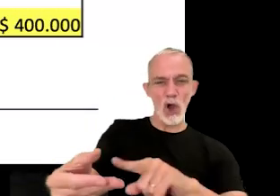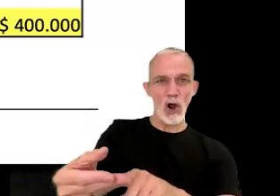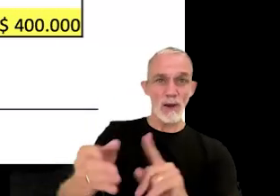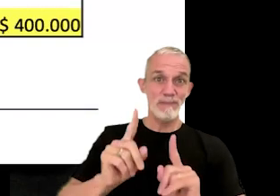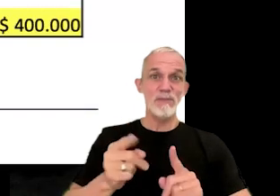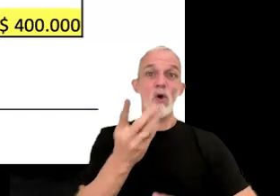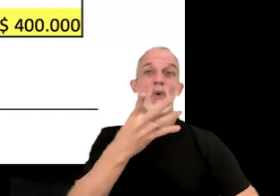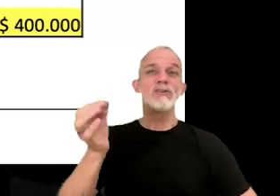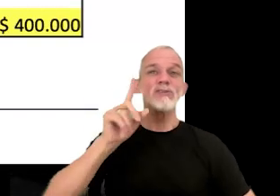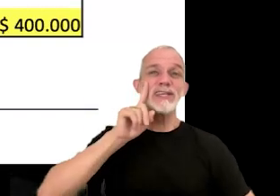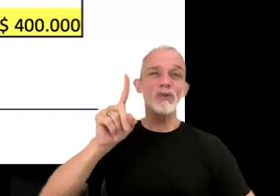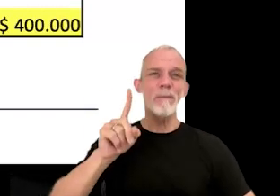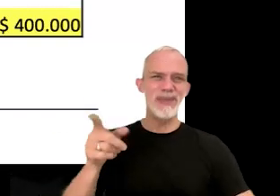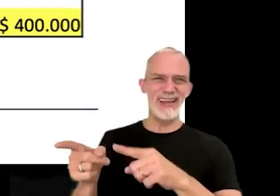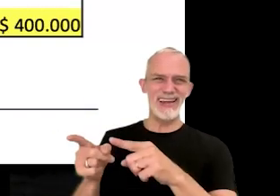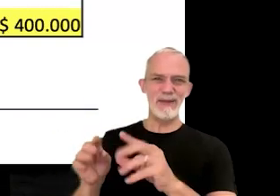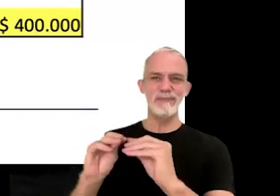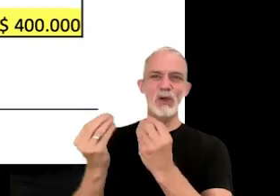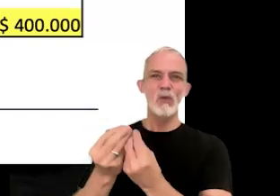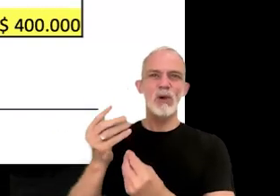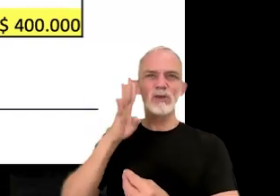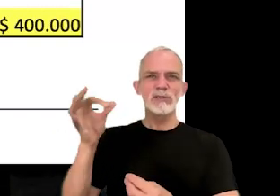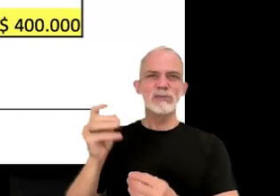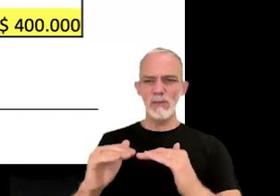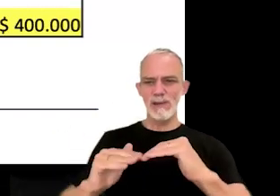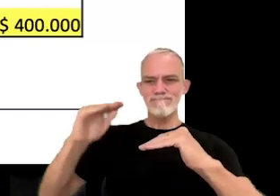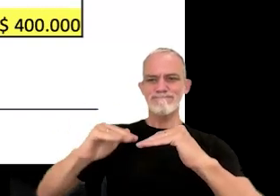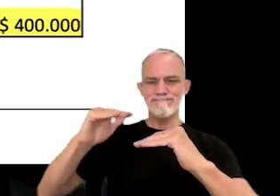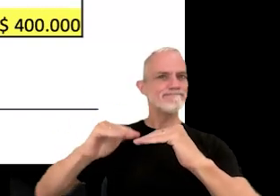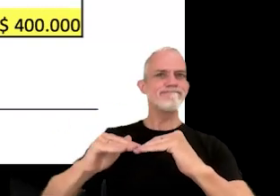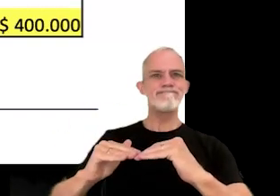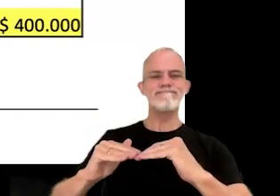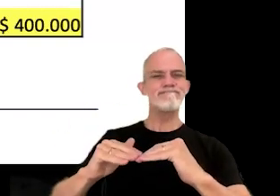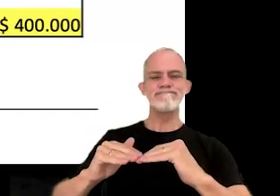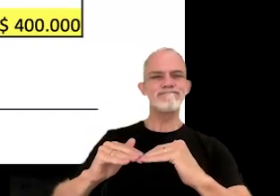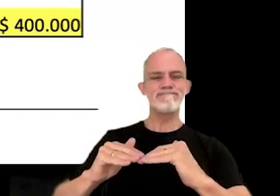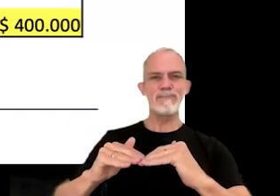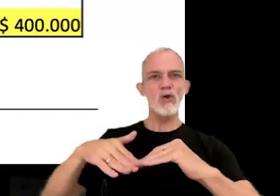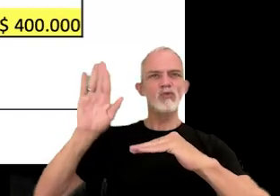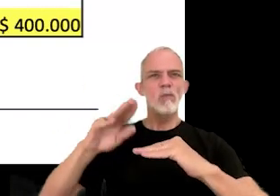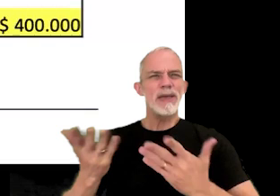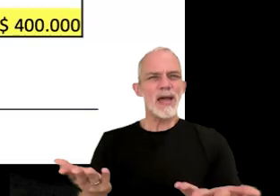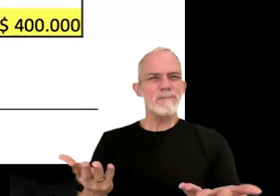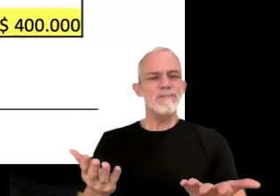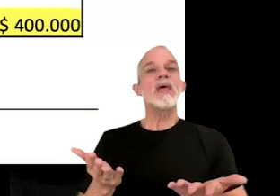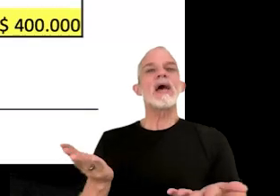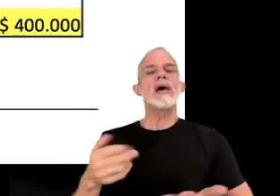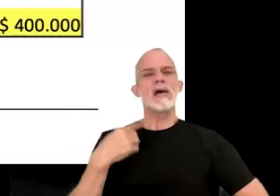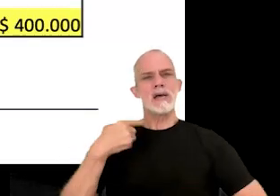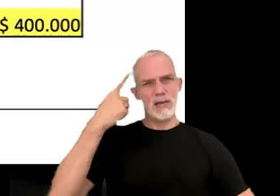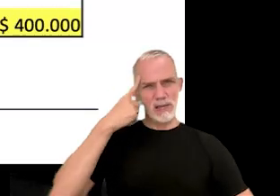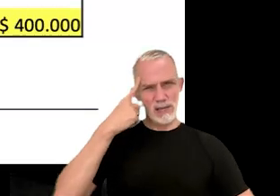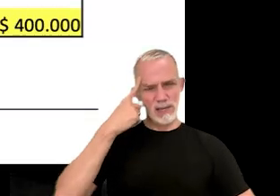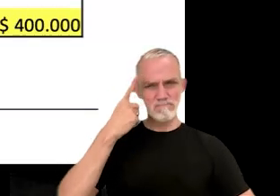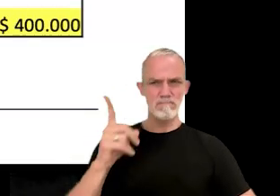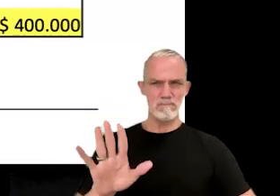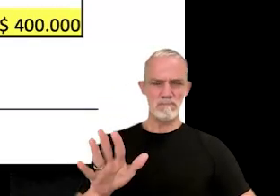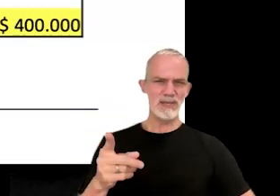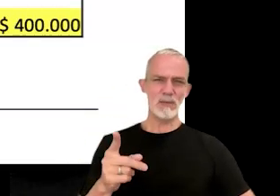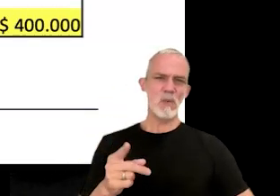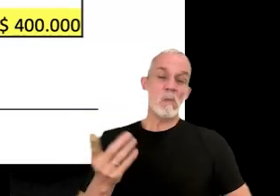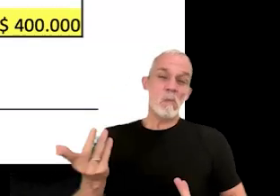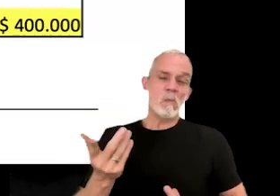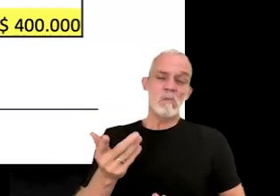de 400.000 pesos, no supera la condición objetiva de punibilidad. Entonces nosotros diríamos, bueno, no hay